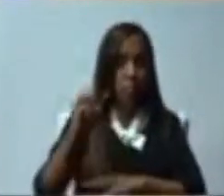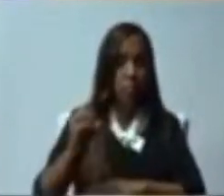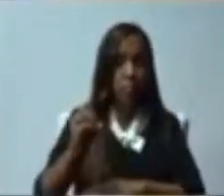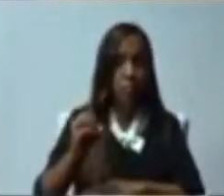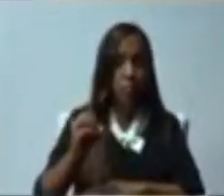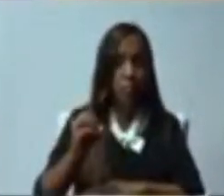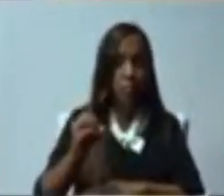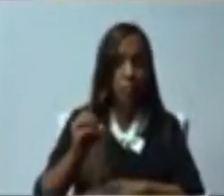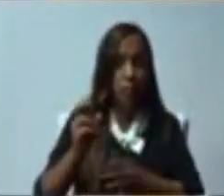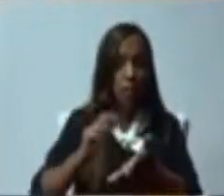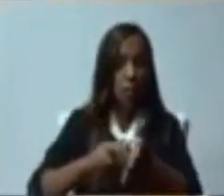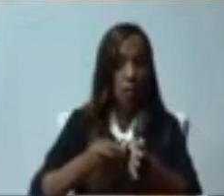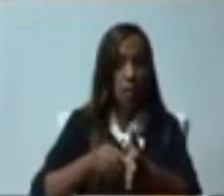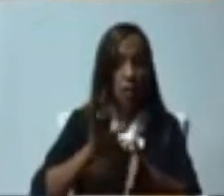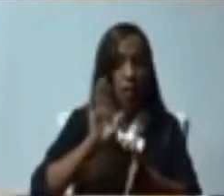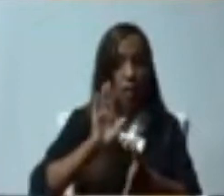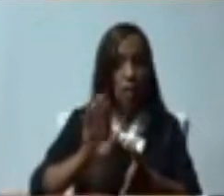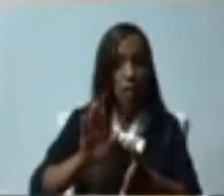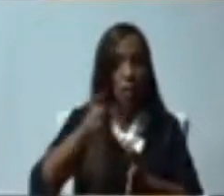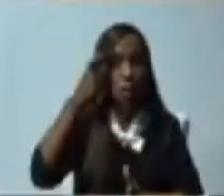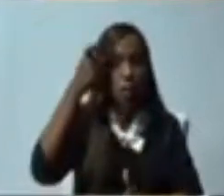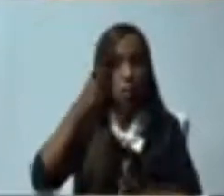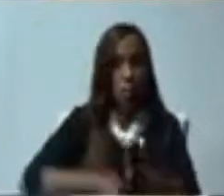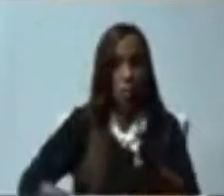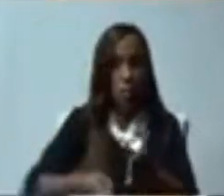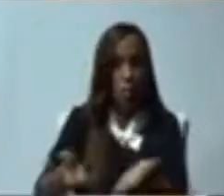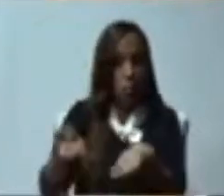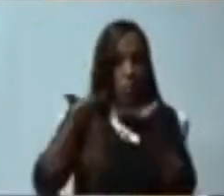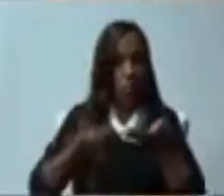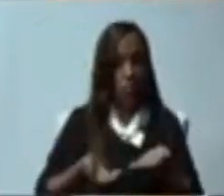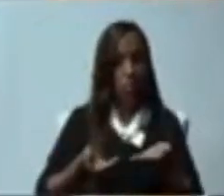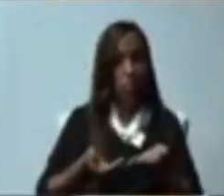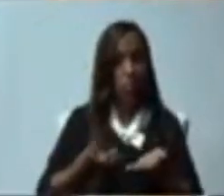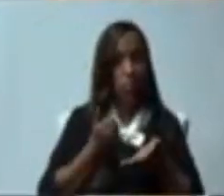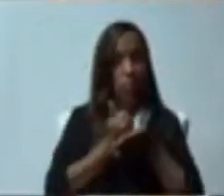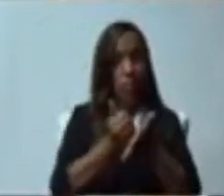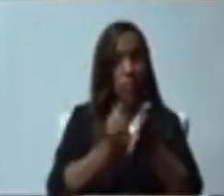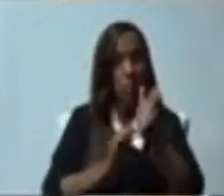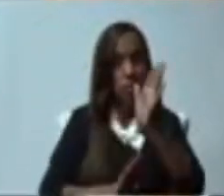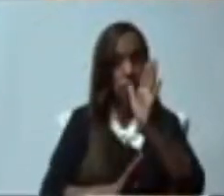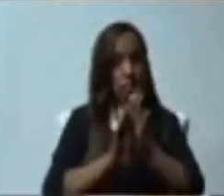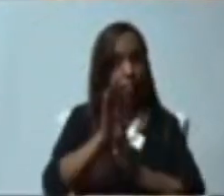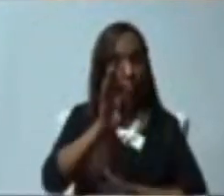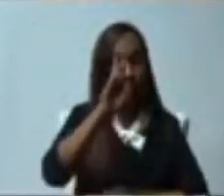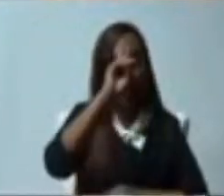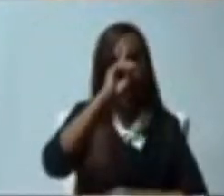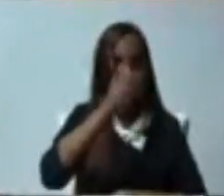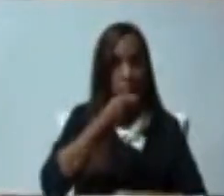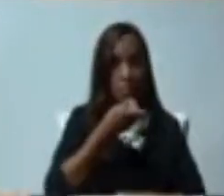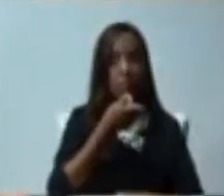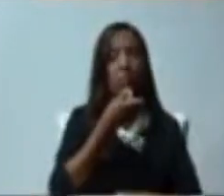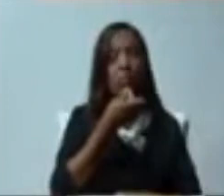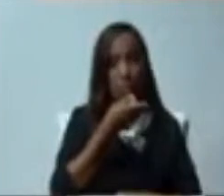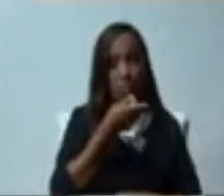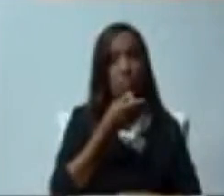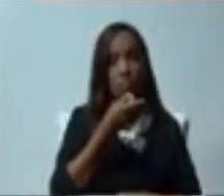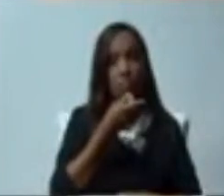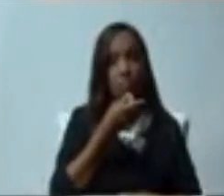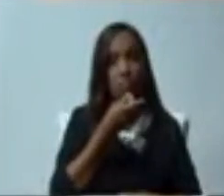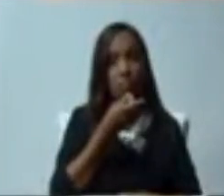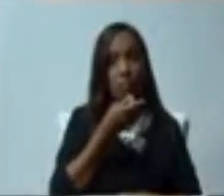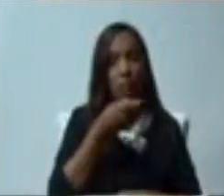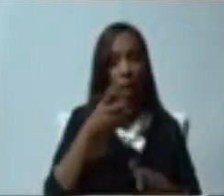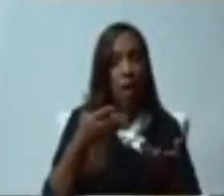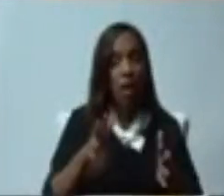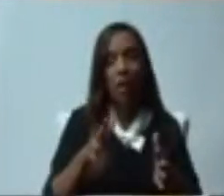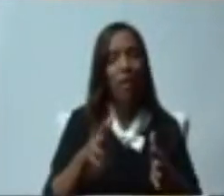desarrollo empresarial nuestro tiene que ir en sintonía con el desarrollo personal y particular de la familia y del